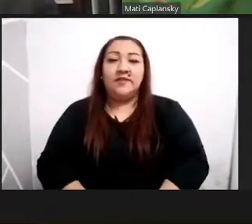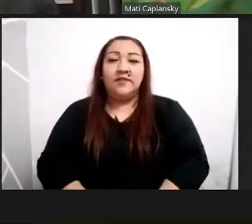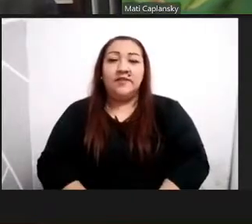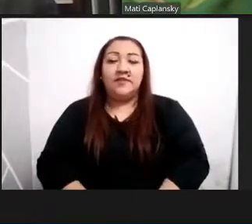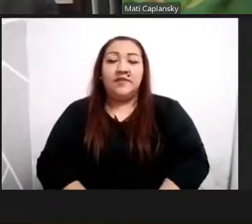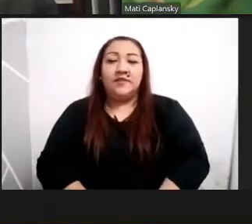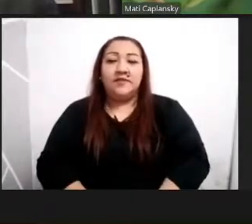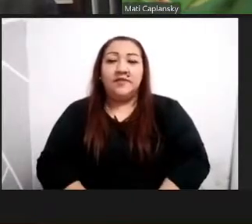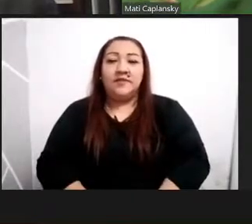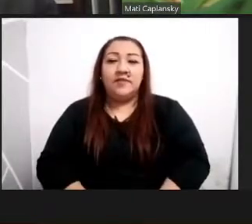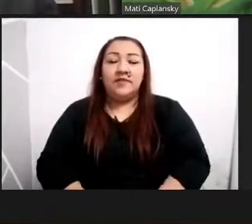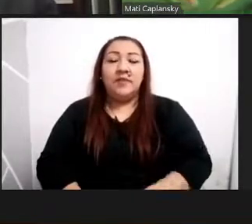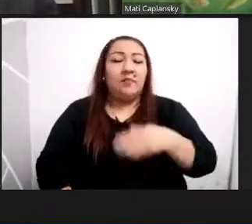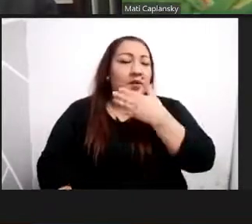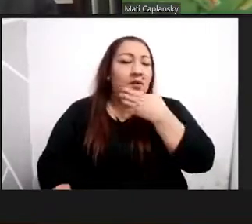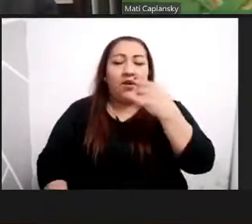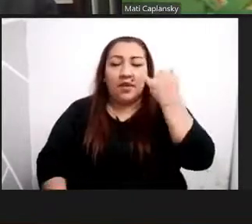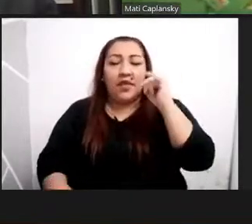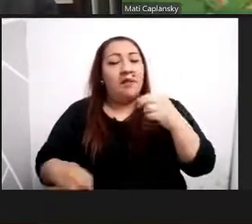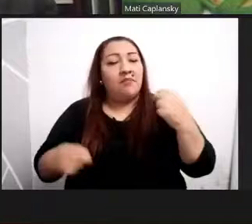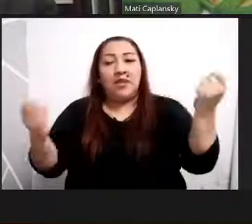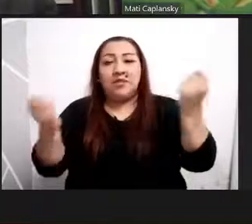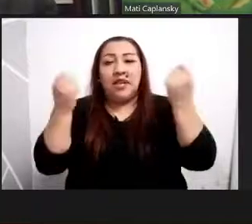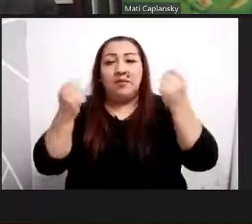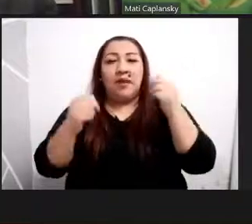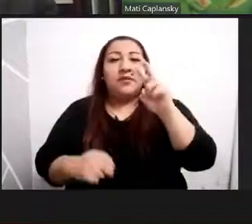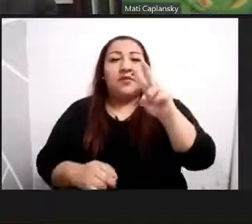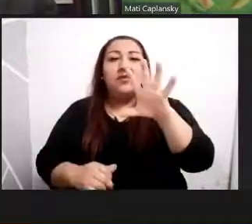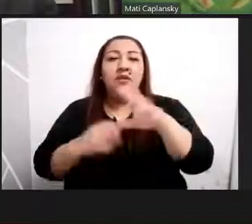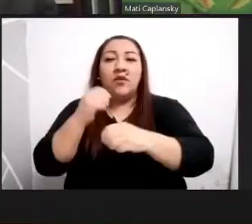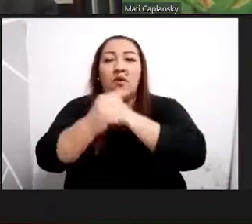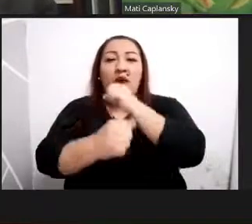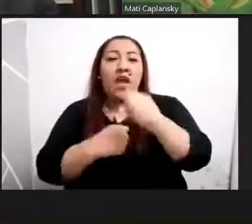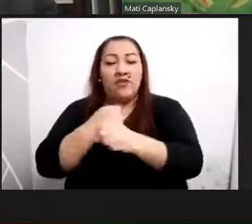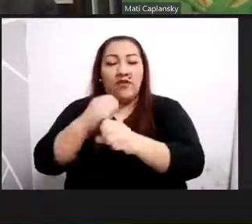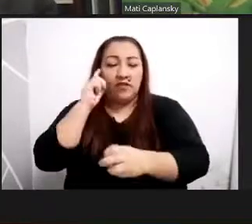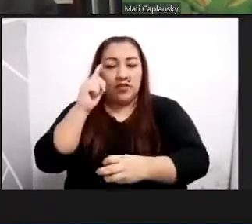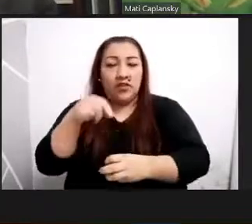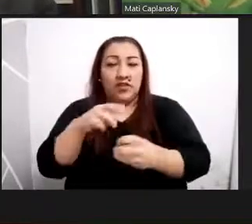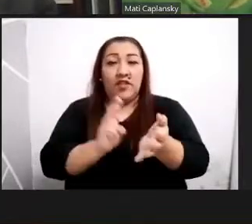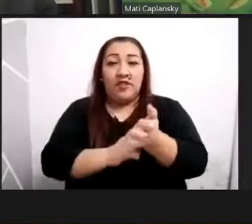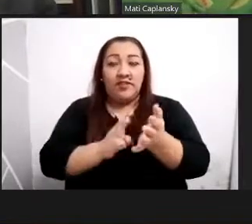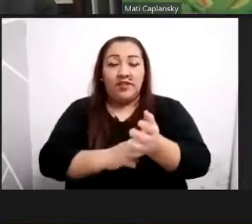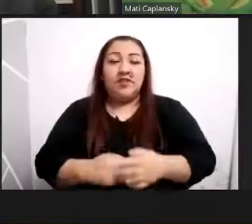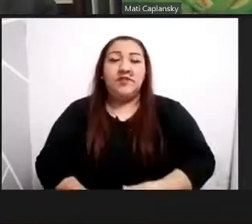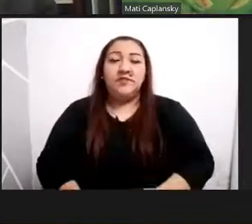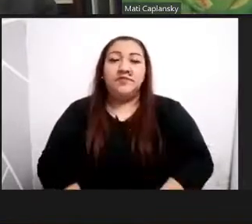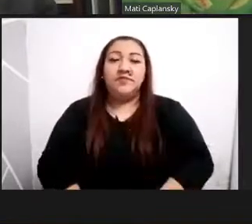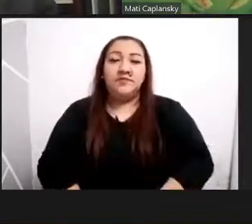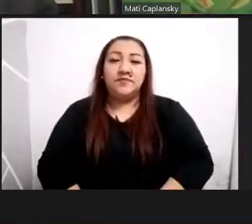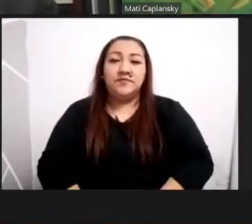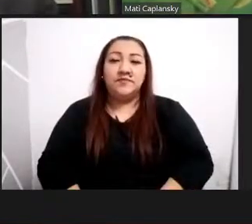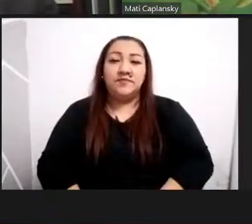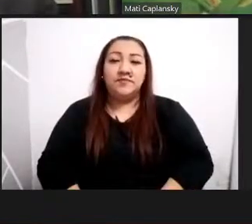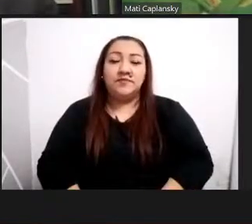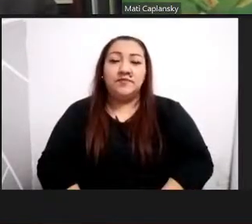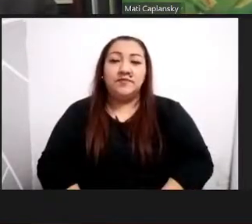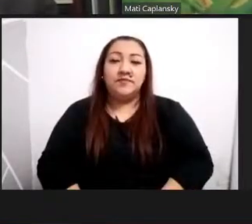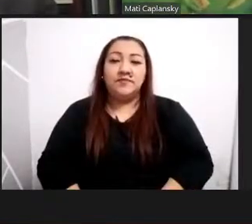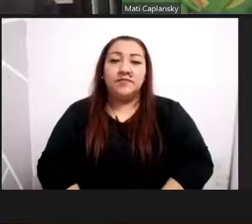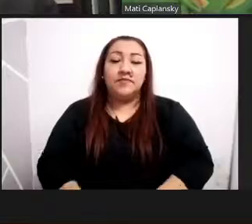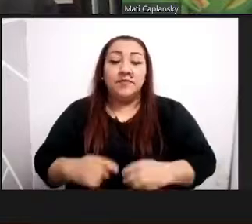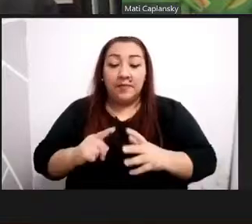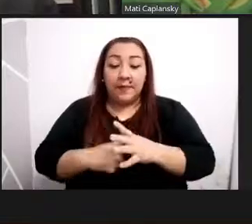mejor idea para celebrar nuestros 25 años de existencia. A partir de esta conversación, que como bien